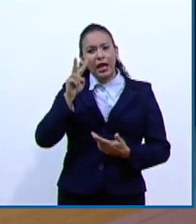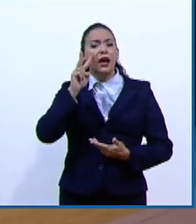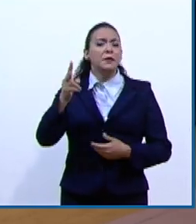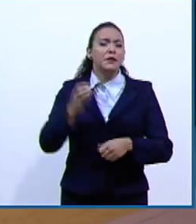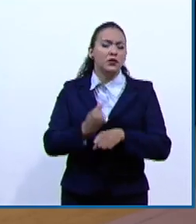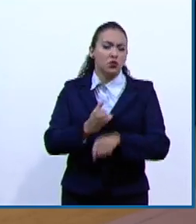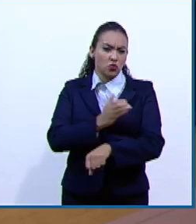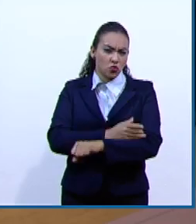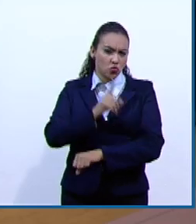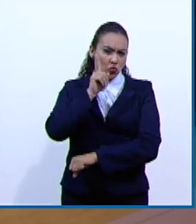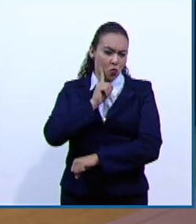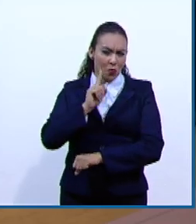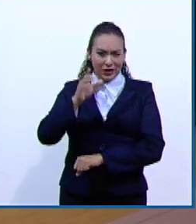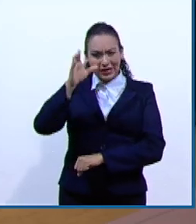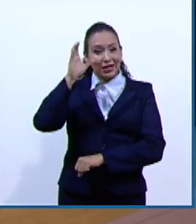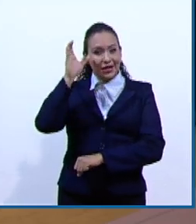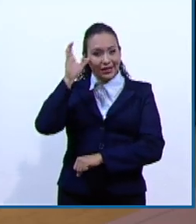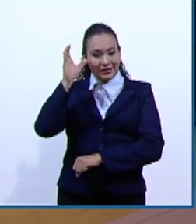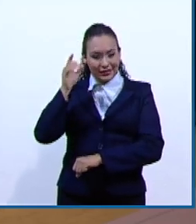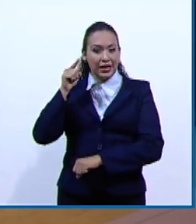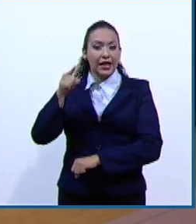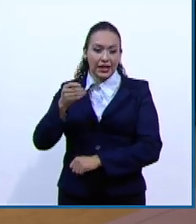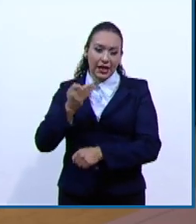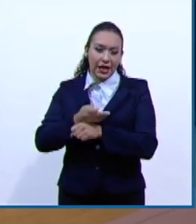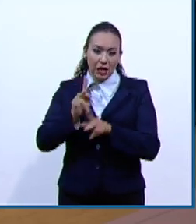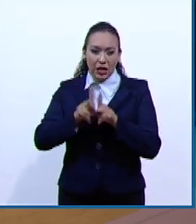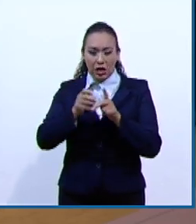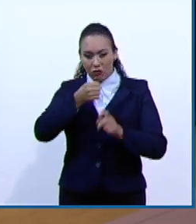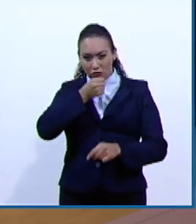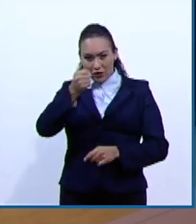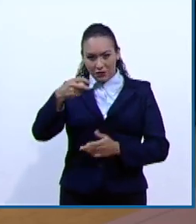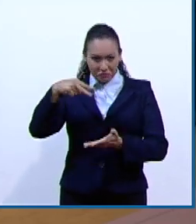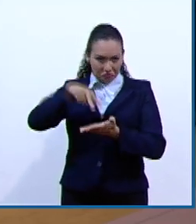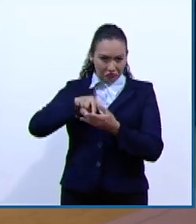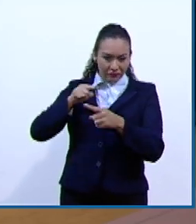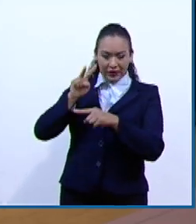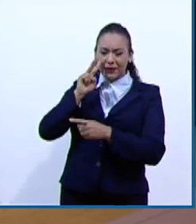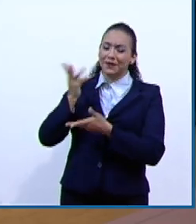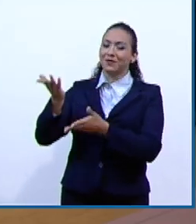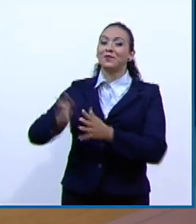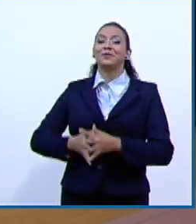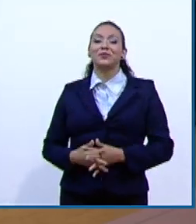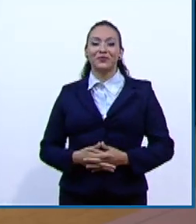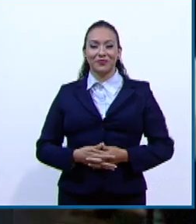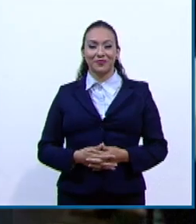nos tiene los detalles de estas noticias. Muy buenas tardes, Citlali. Adelante con tu reporte.